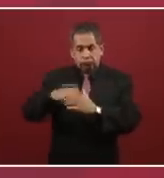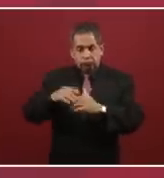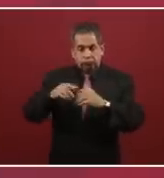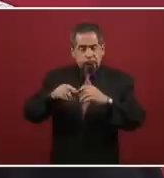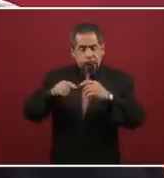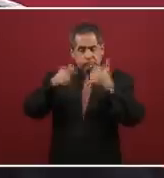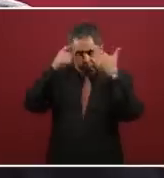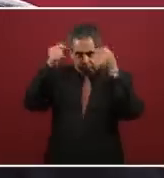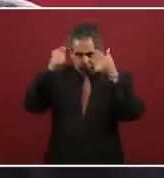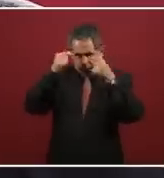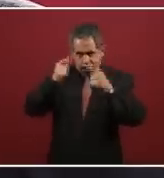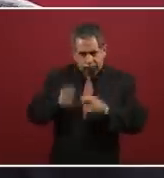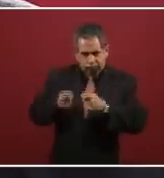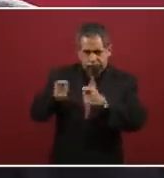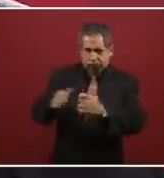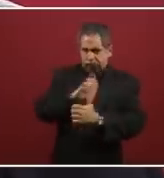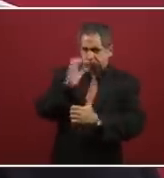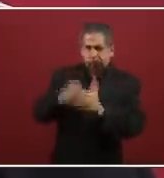formación.